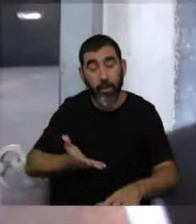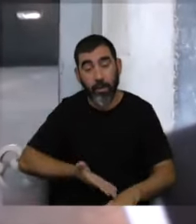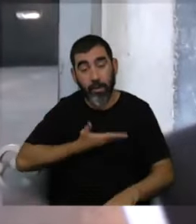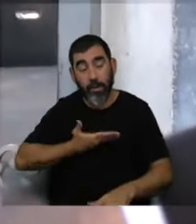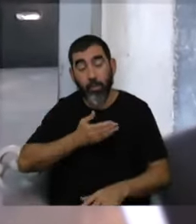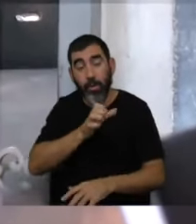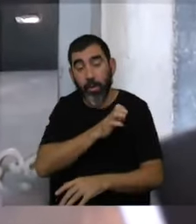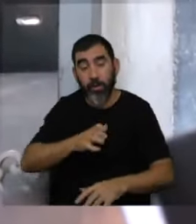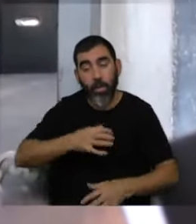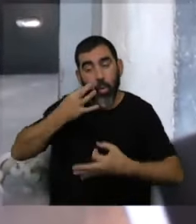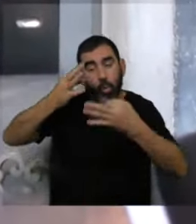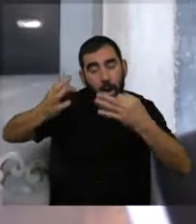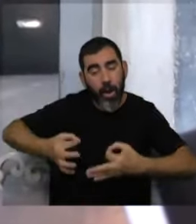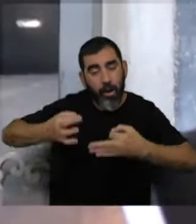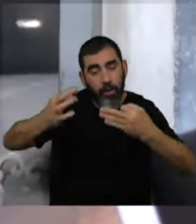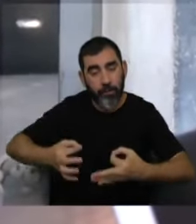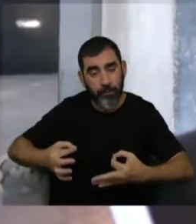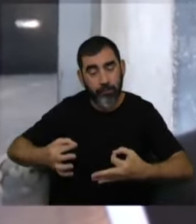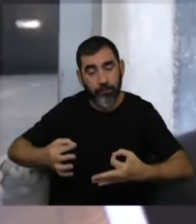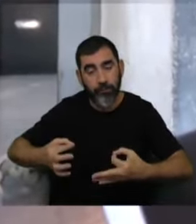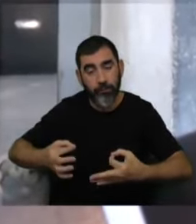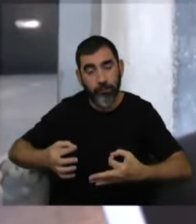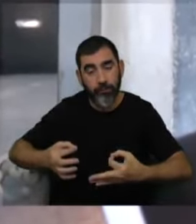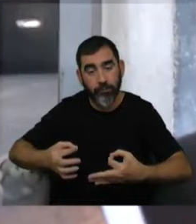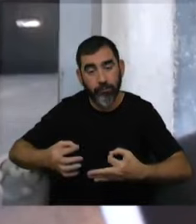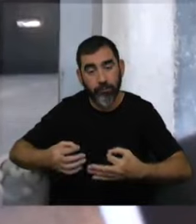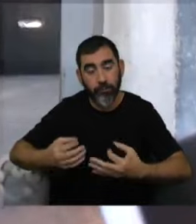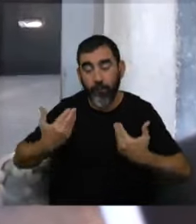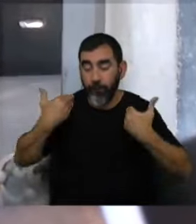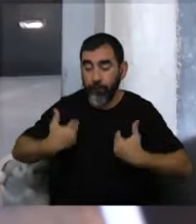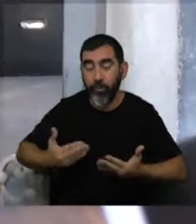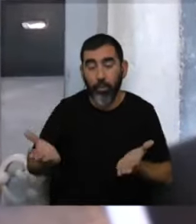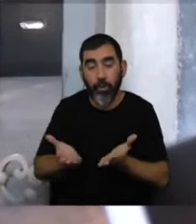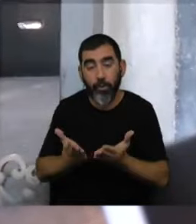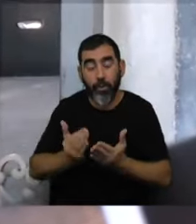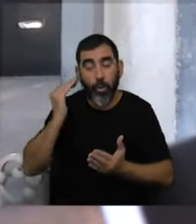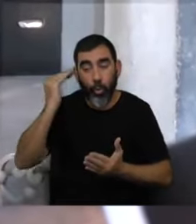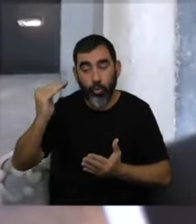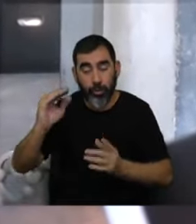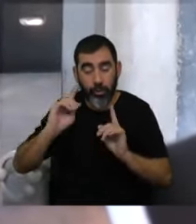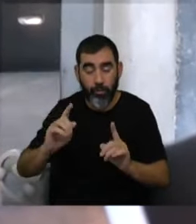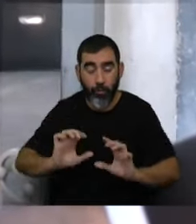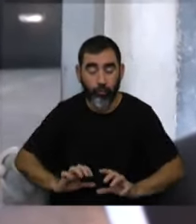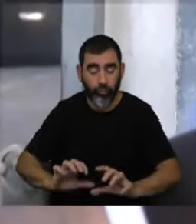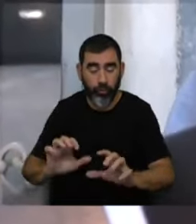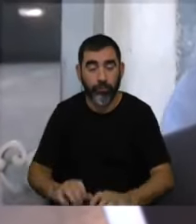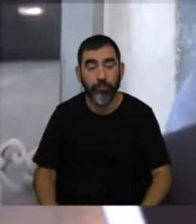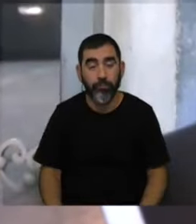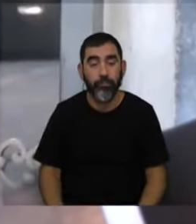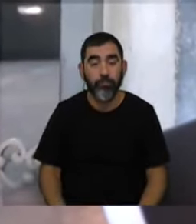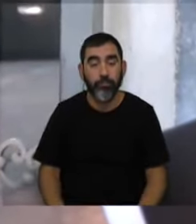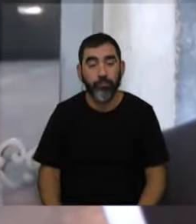que el estado garantice que la integridad física de estudiantes y de funcionarios funcionarias y